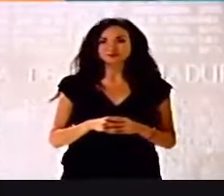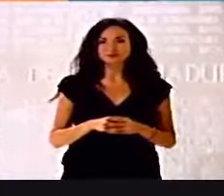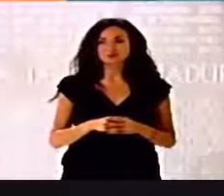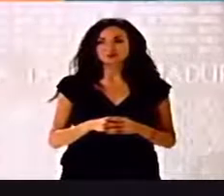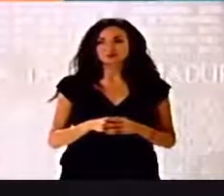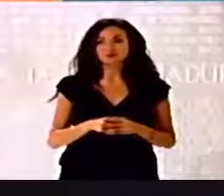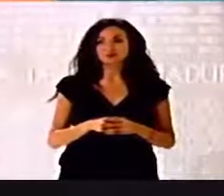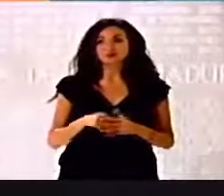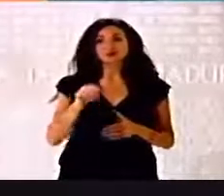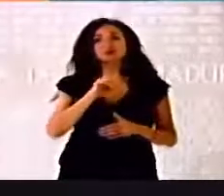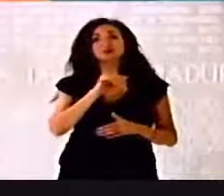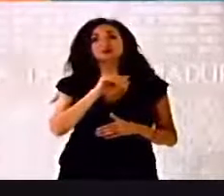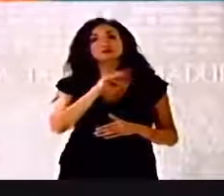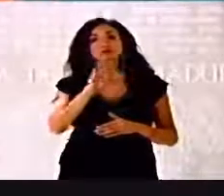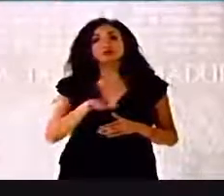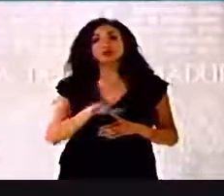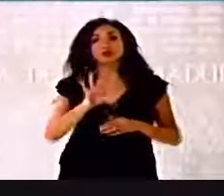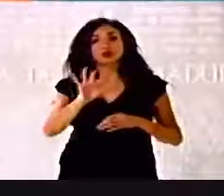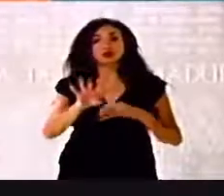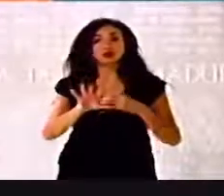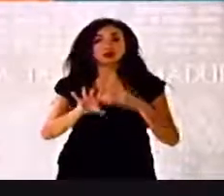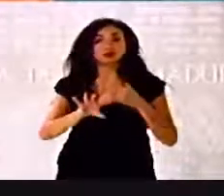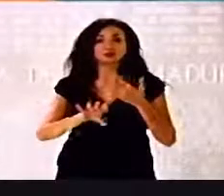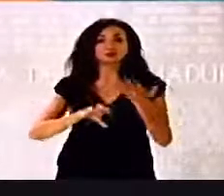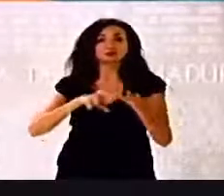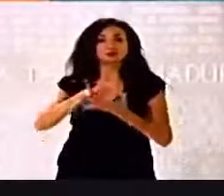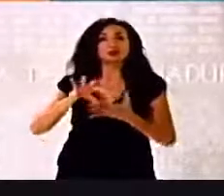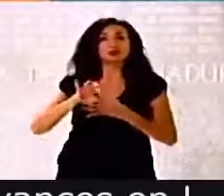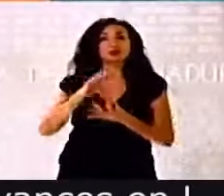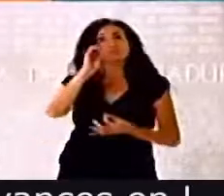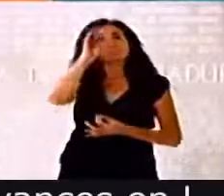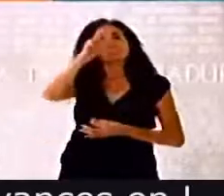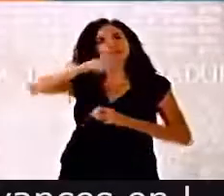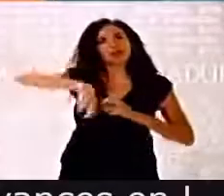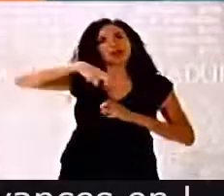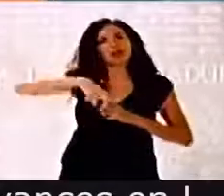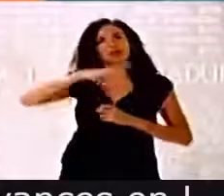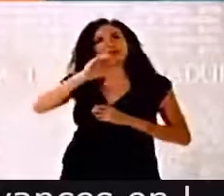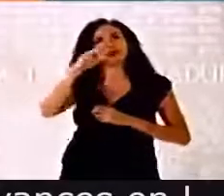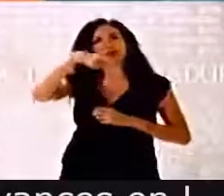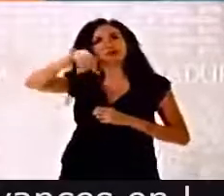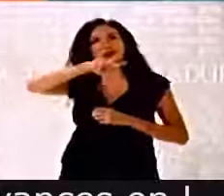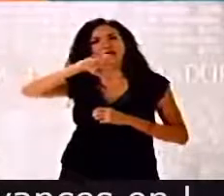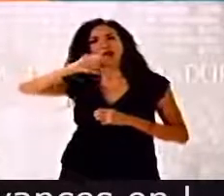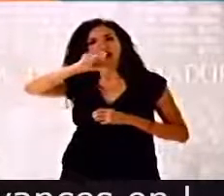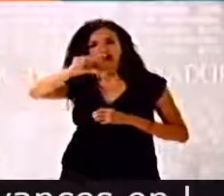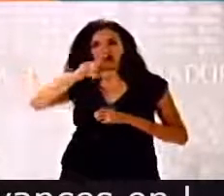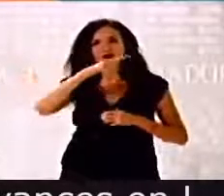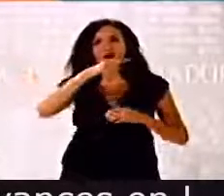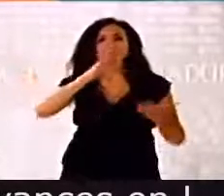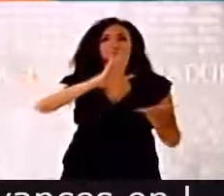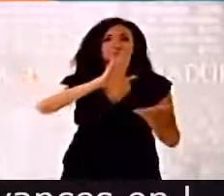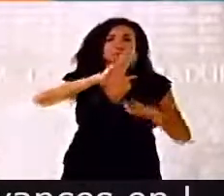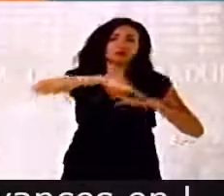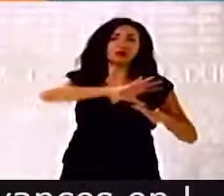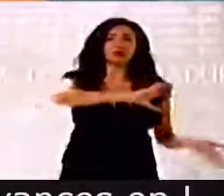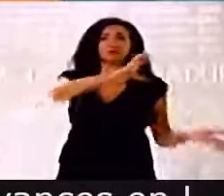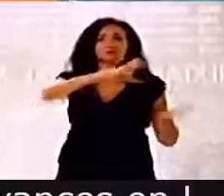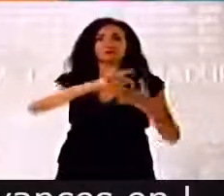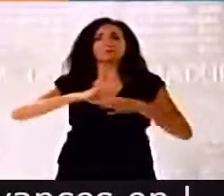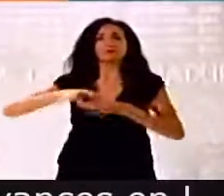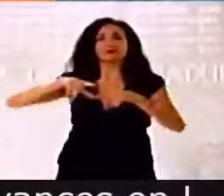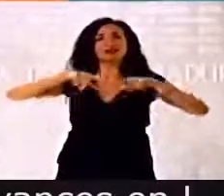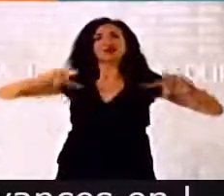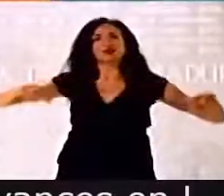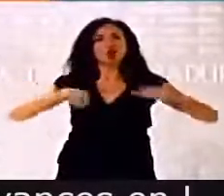hay avances en la fábrica de baterías asociada a la mina de Cañaveral para ubicarse en la plataforma logística de Badajoz. No